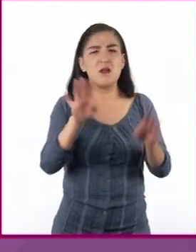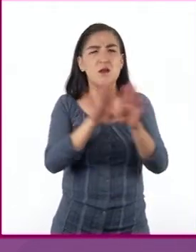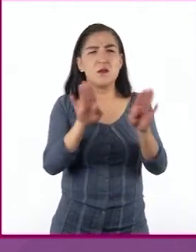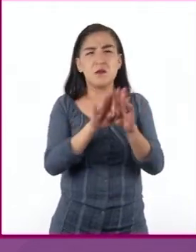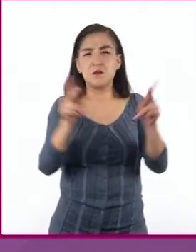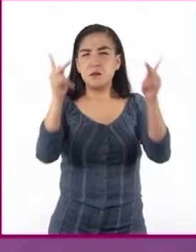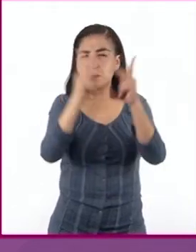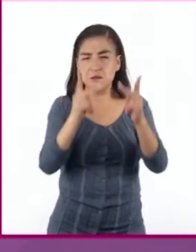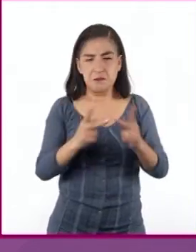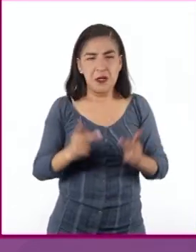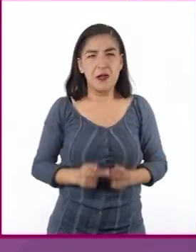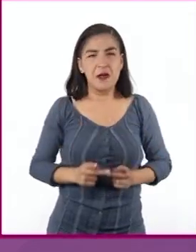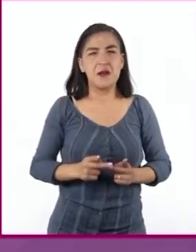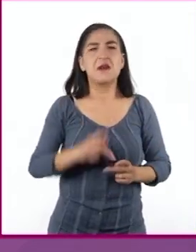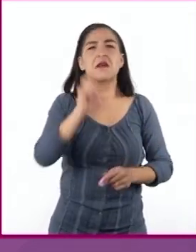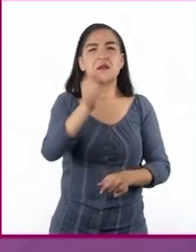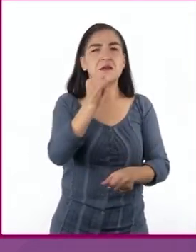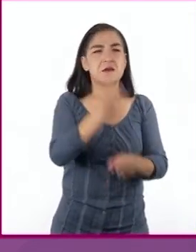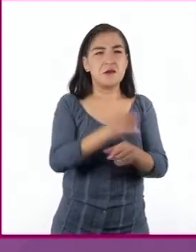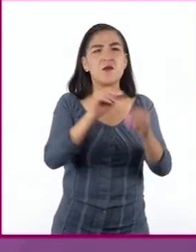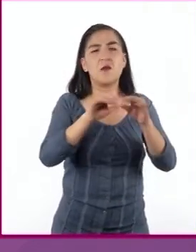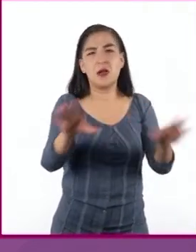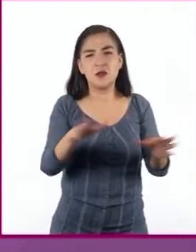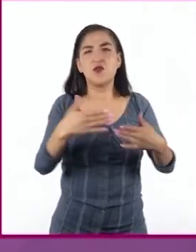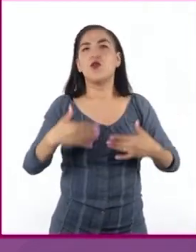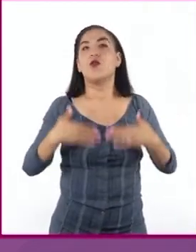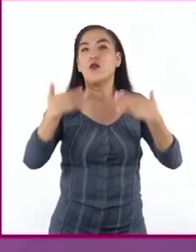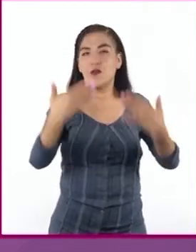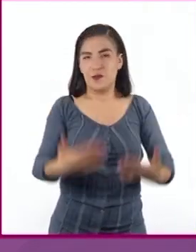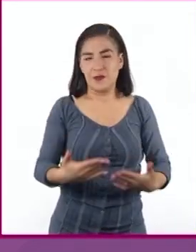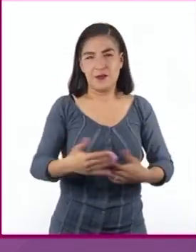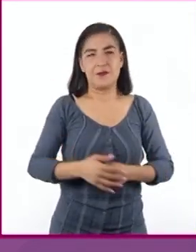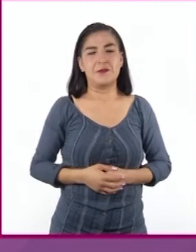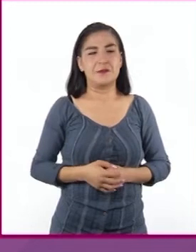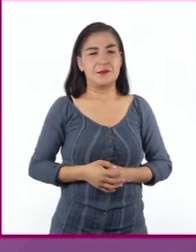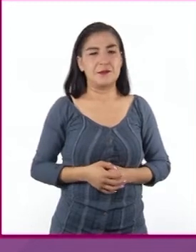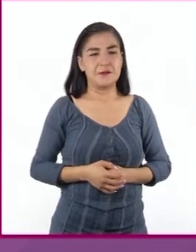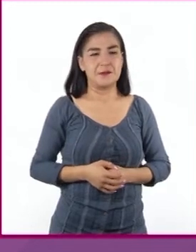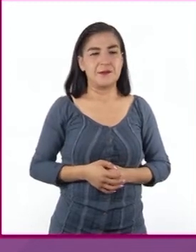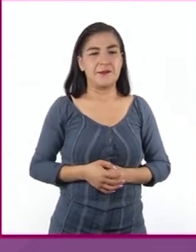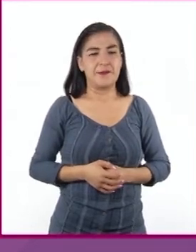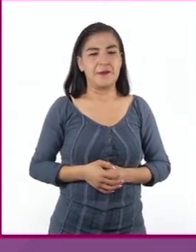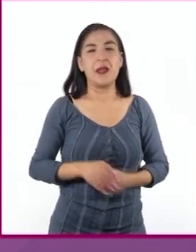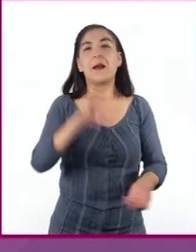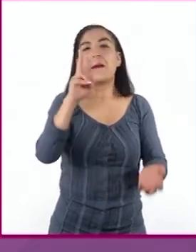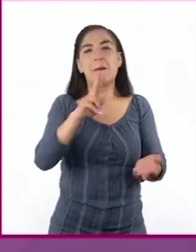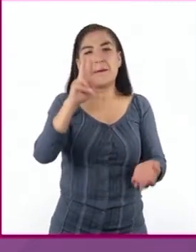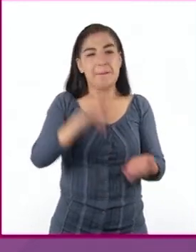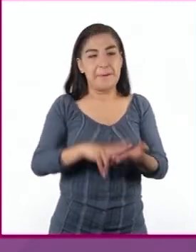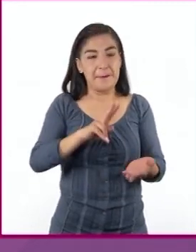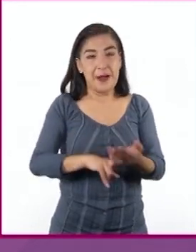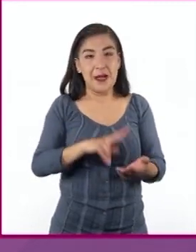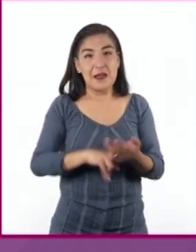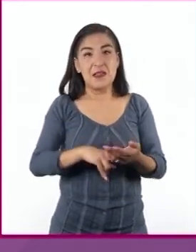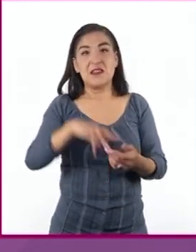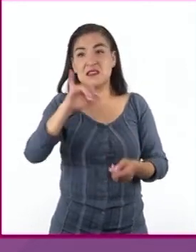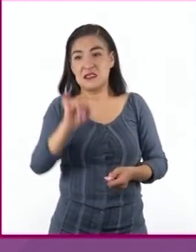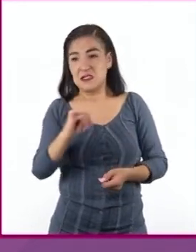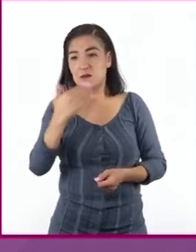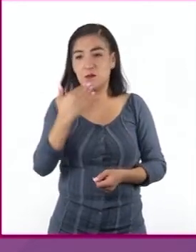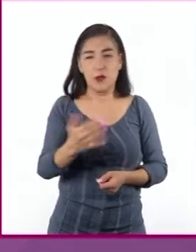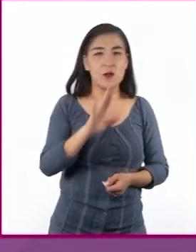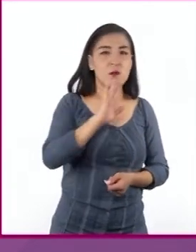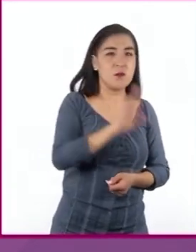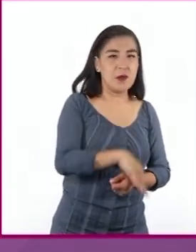promoviendo con la de fuentes confiables. Valorar las ventajas y desventajas.